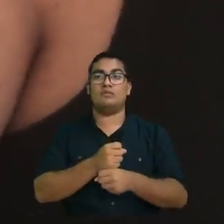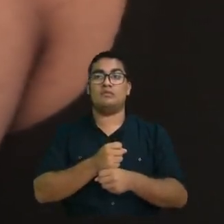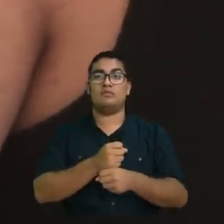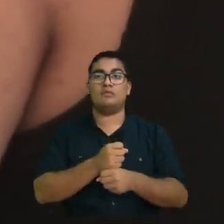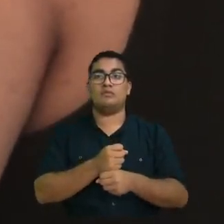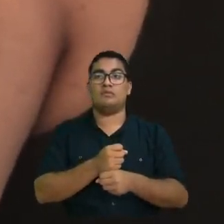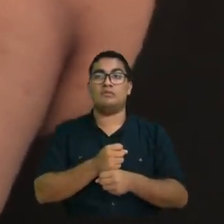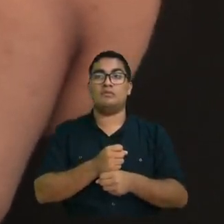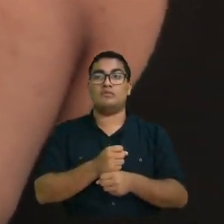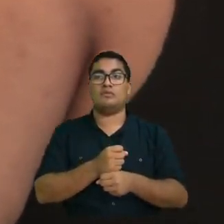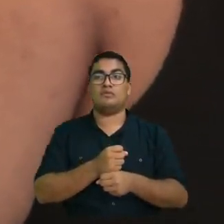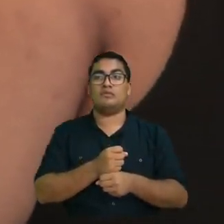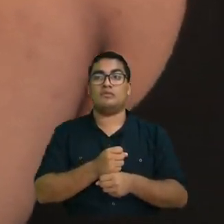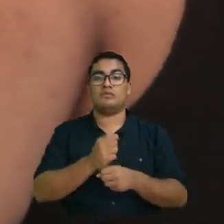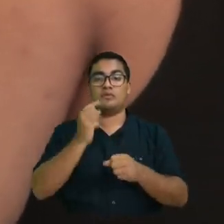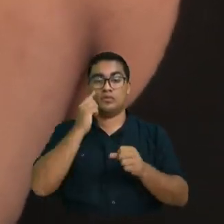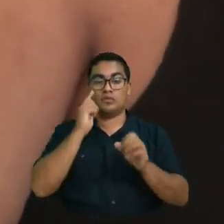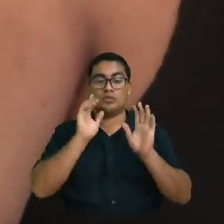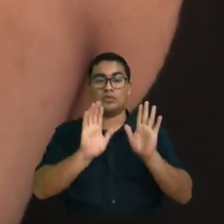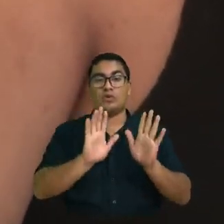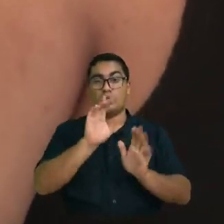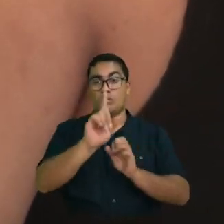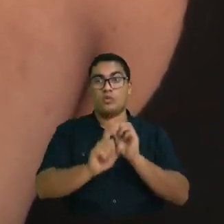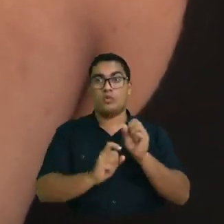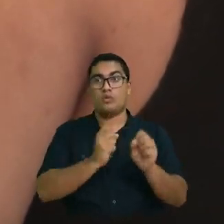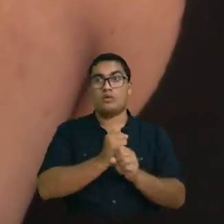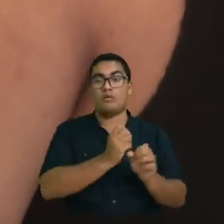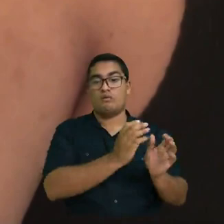un lapso de protección a la persona para la gripe